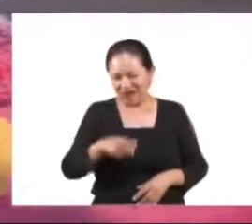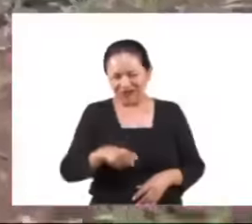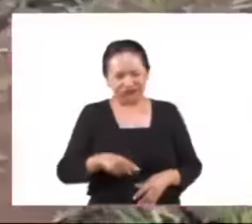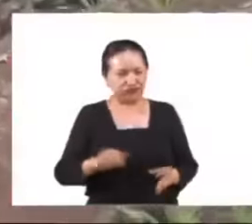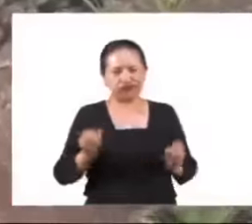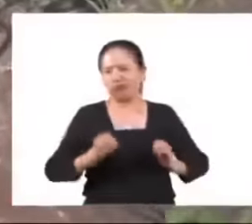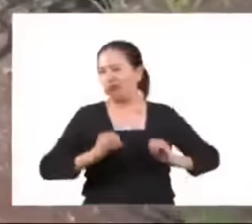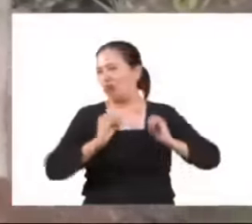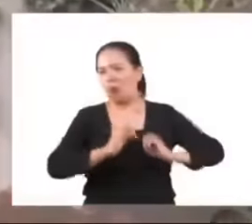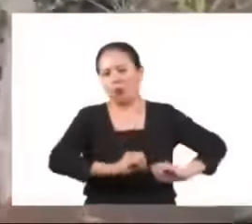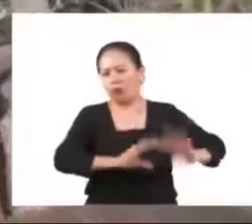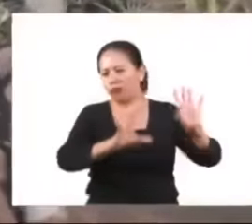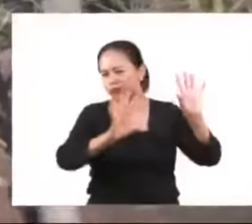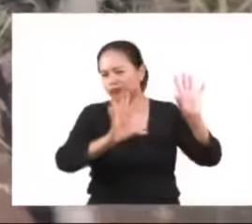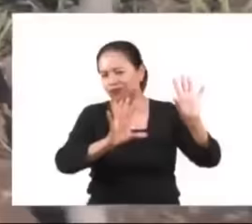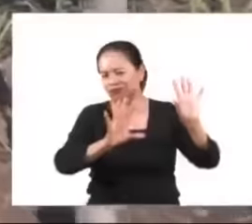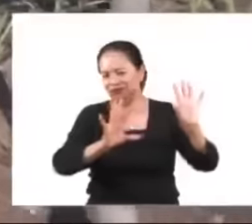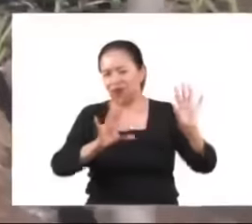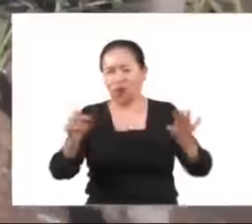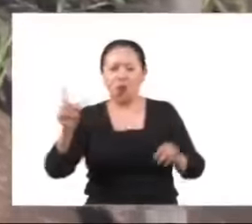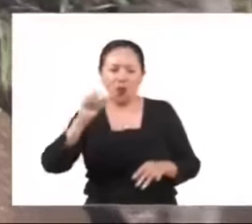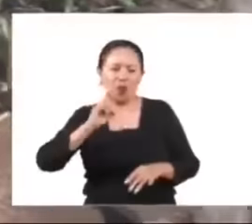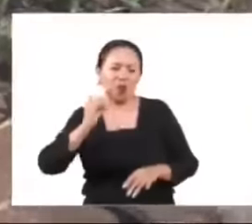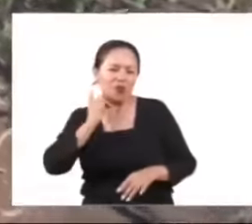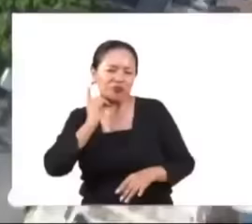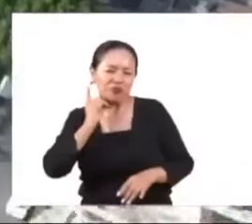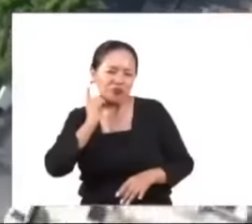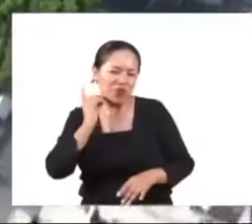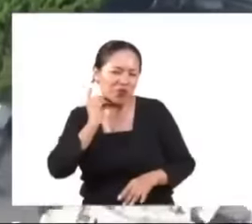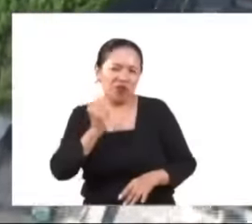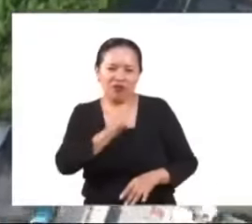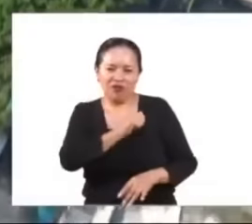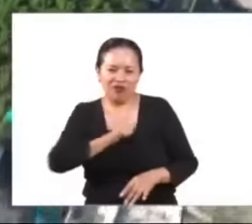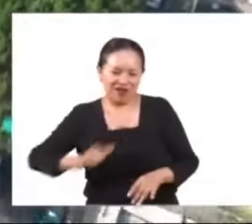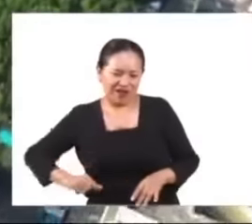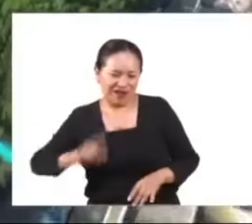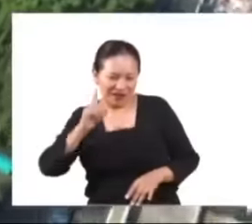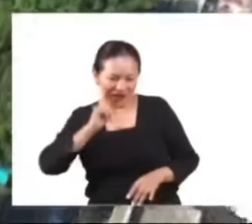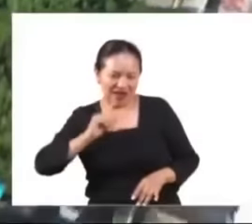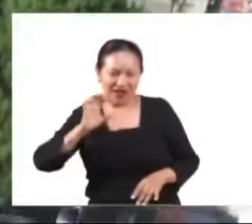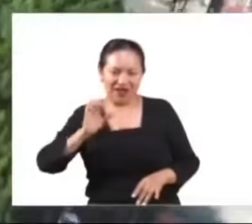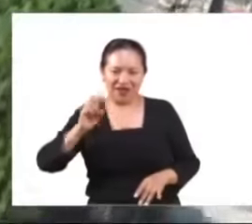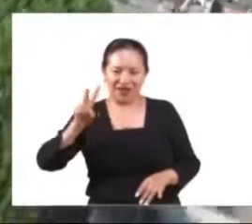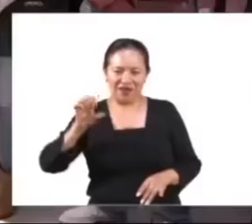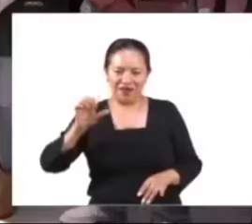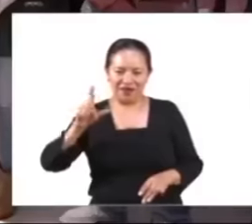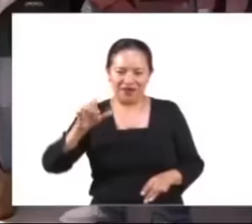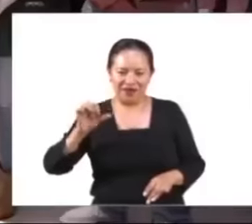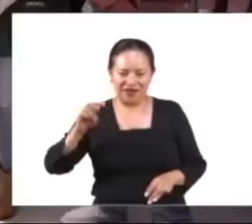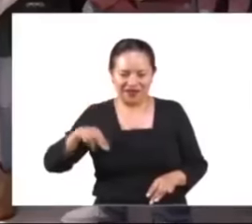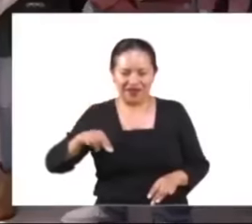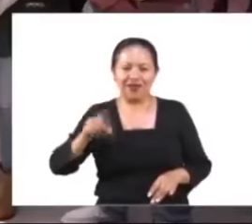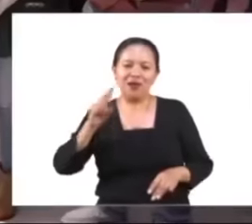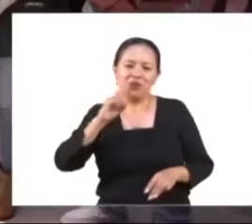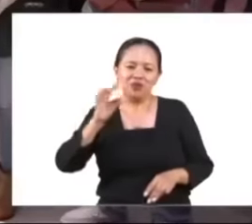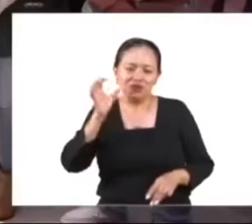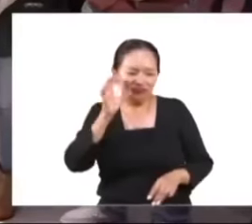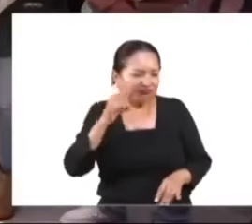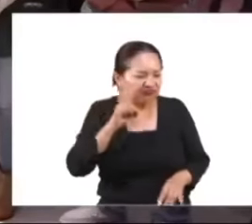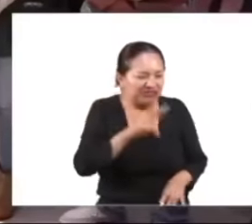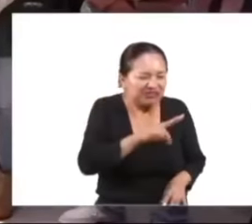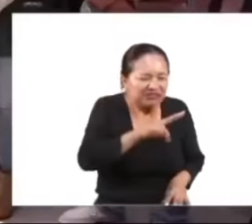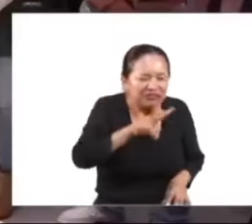bien nos dice nuestro diputado Julio César y la alcaldesa Evelyn Parra de aquí de Venustiano Carranza era un lugar